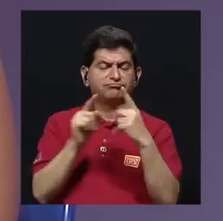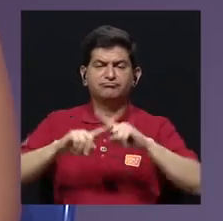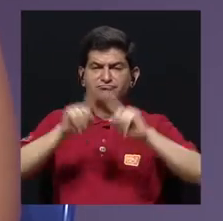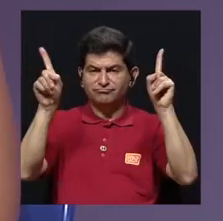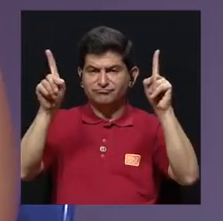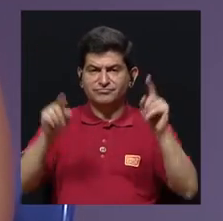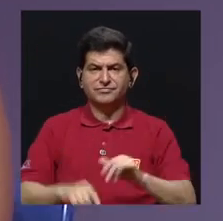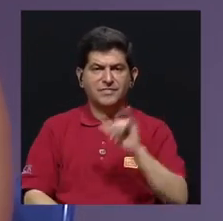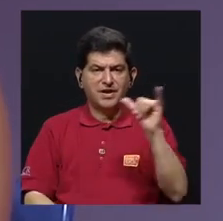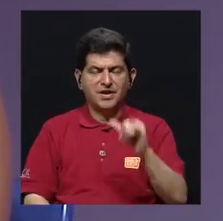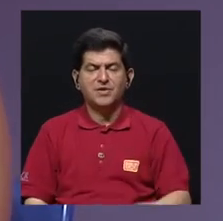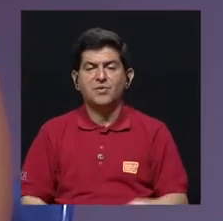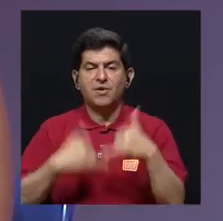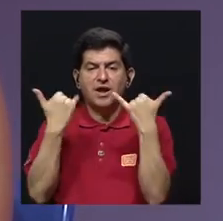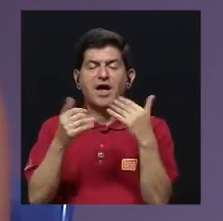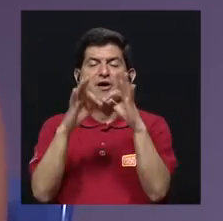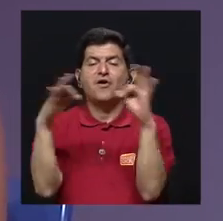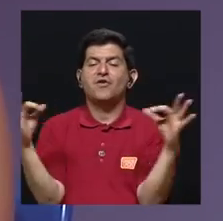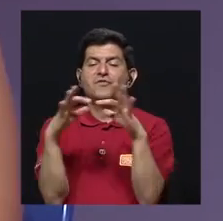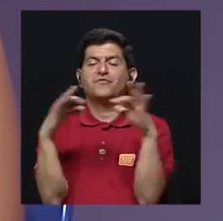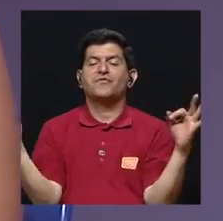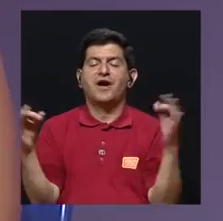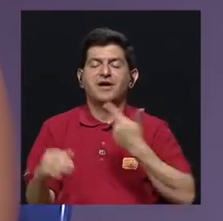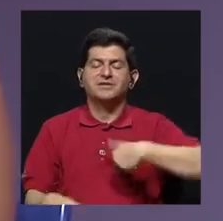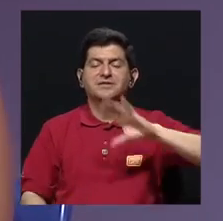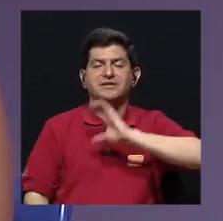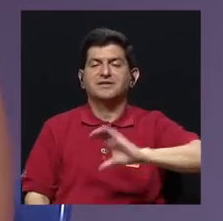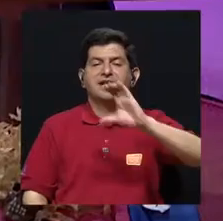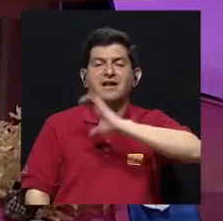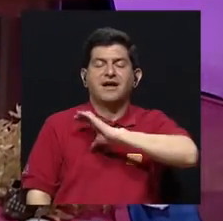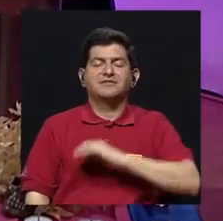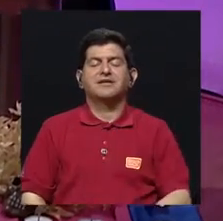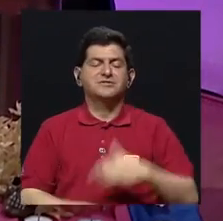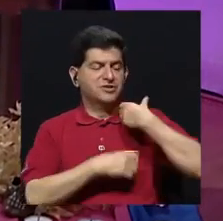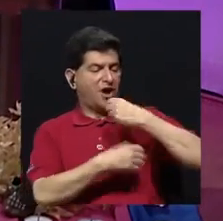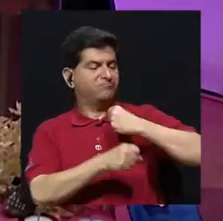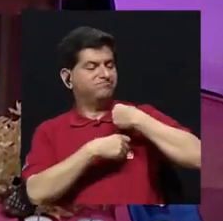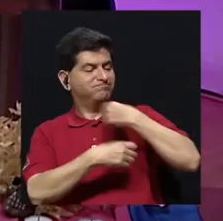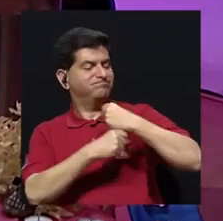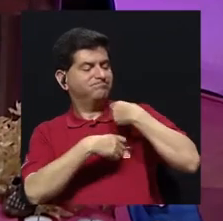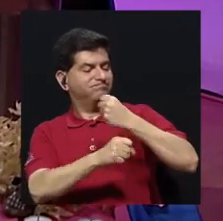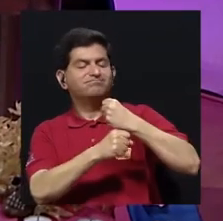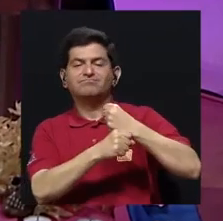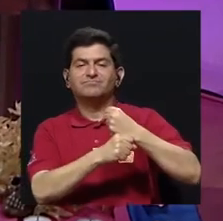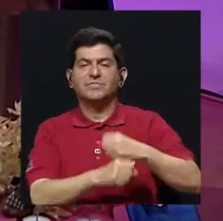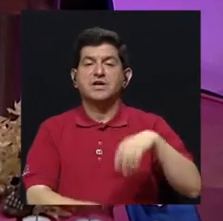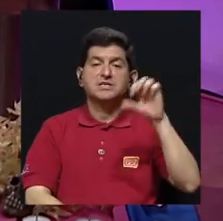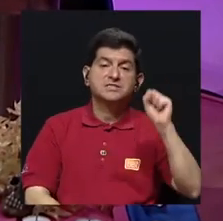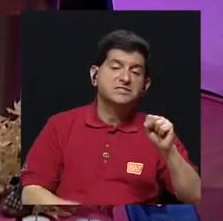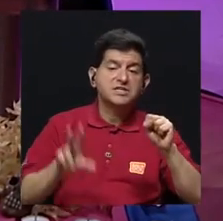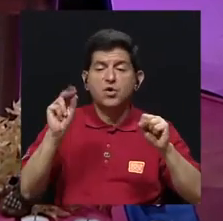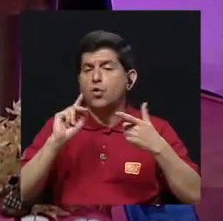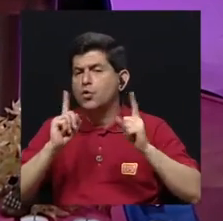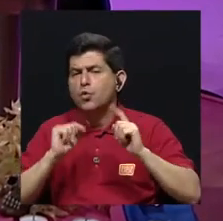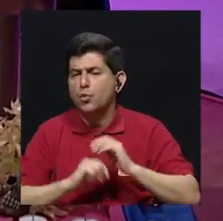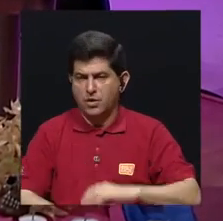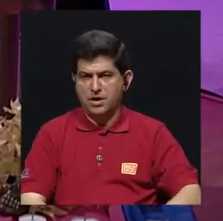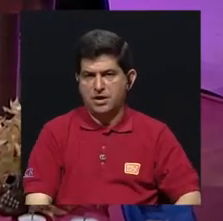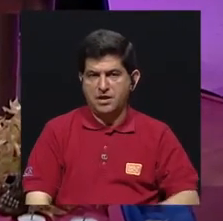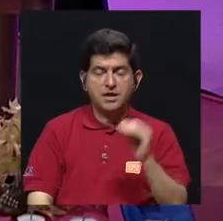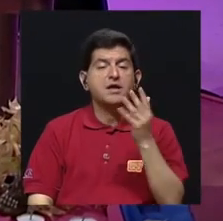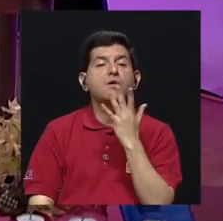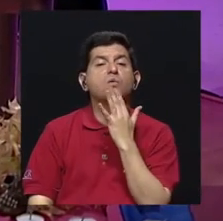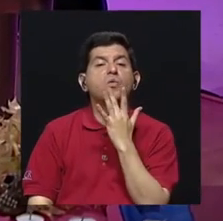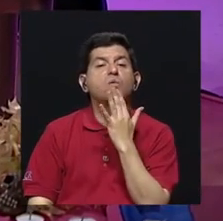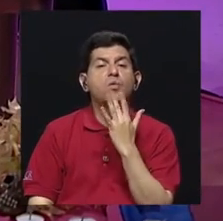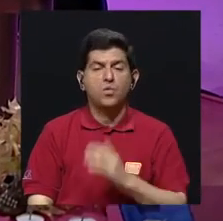caracterizan las pancartas, cuáles sí, cuáles no, y también los colores, si se hace ciertas actividades, si se pinta, que hemos